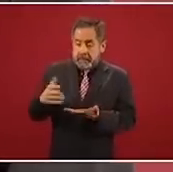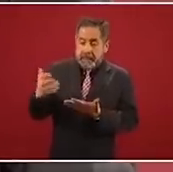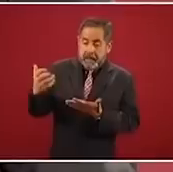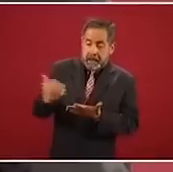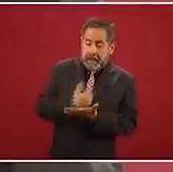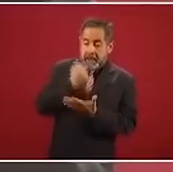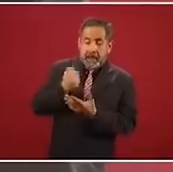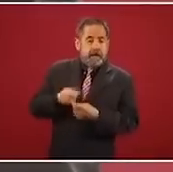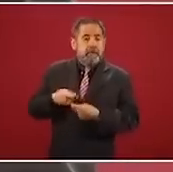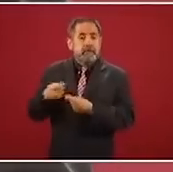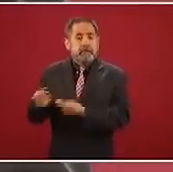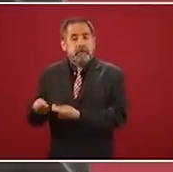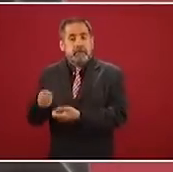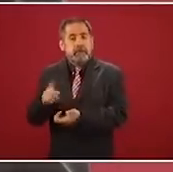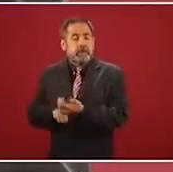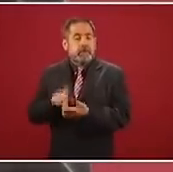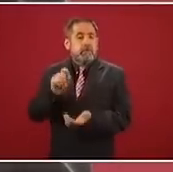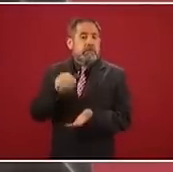premio,